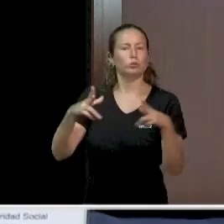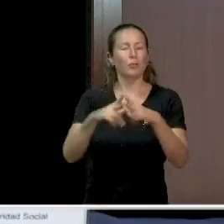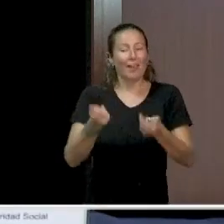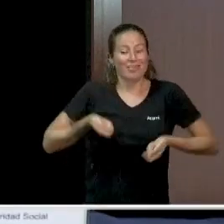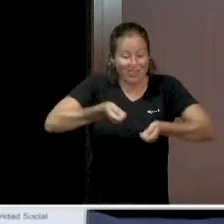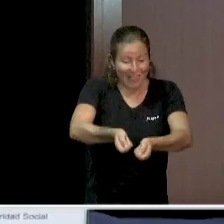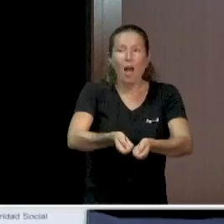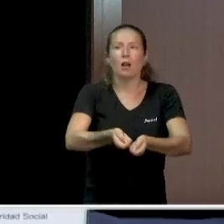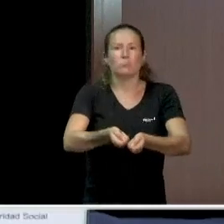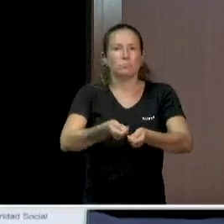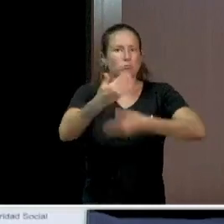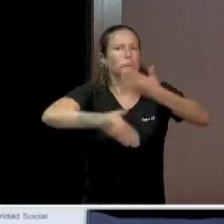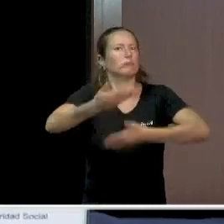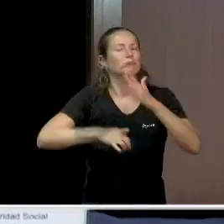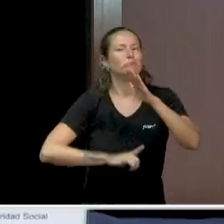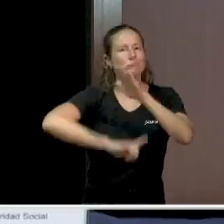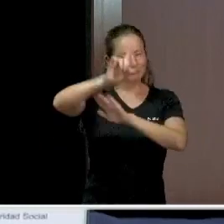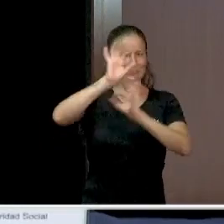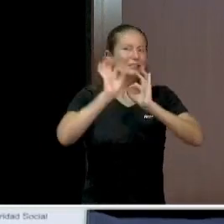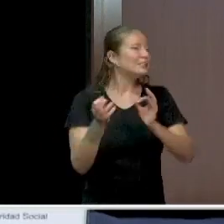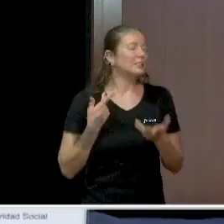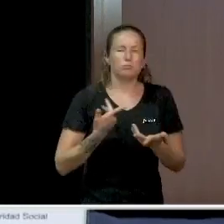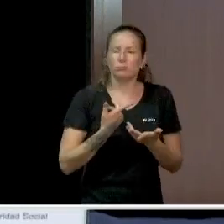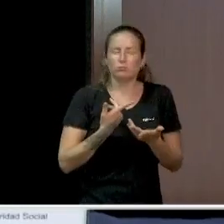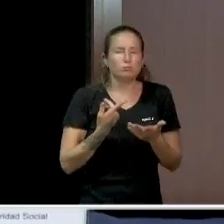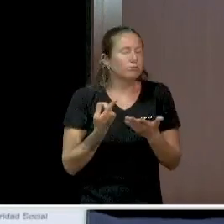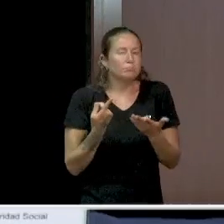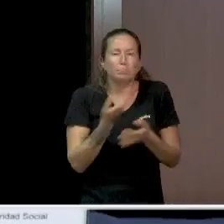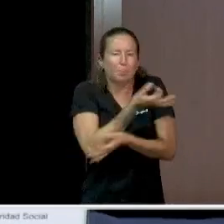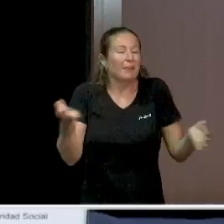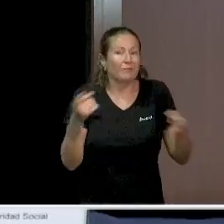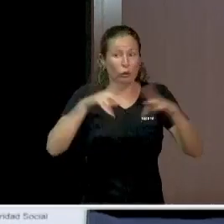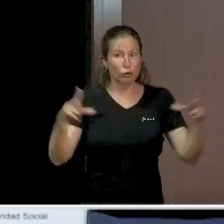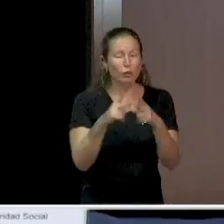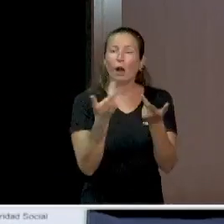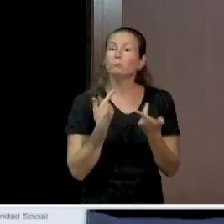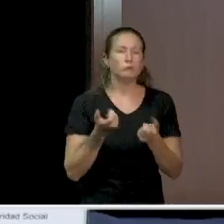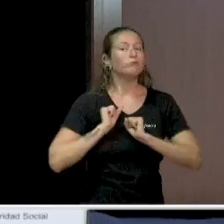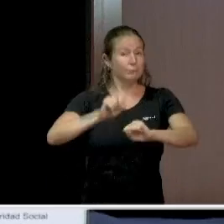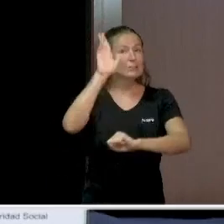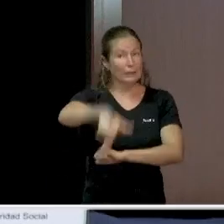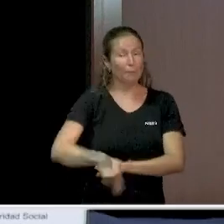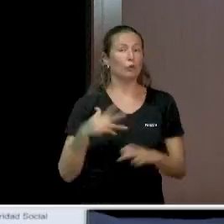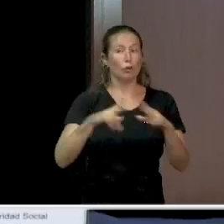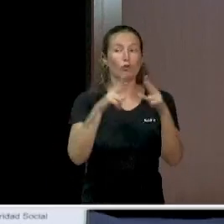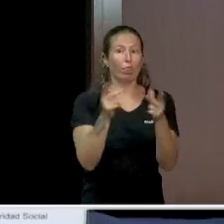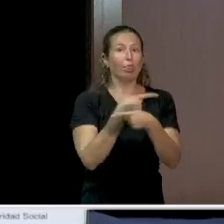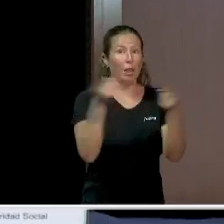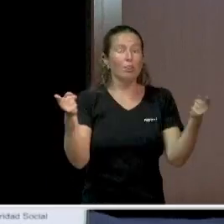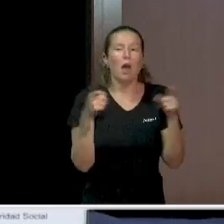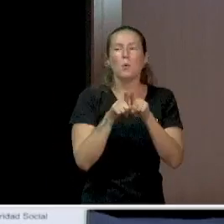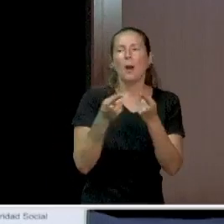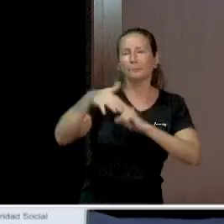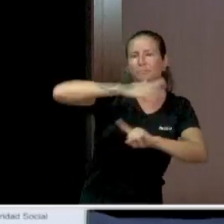con sus capacidades, al progreso integral de toda la sociedad. Y es que la sociedad se ha dotado de unos